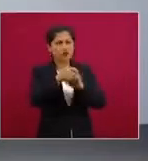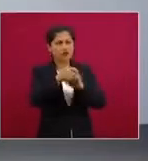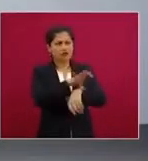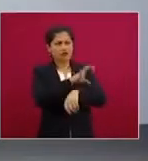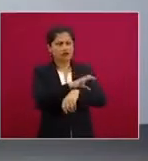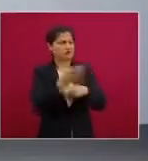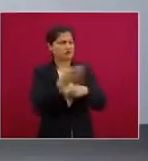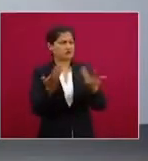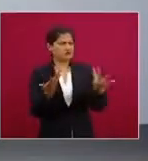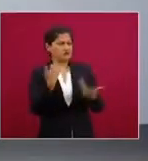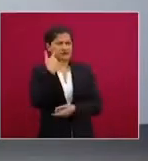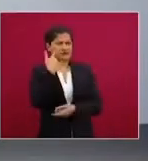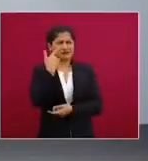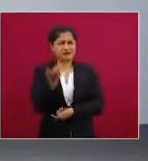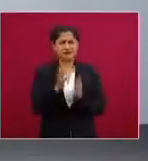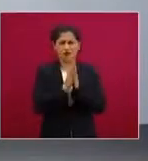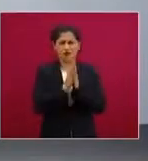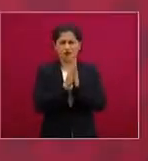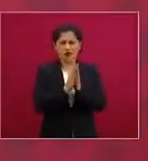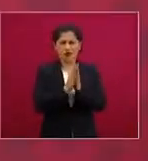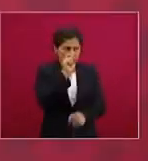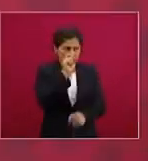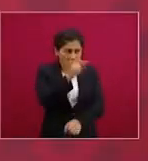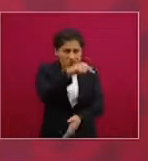que no los pudieron poner en otro lado.